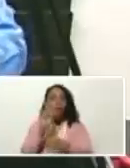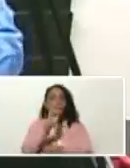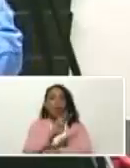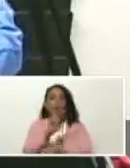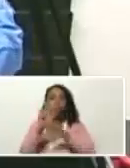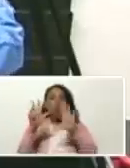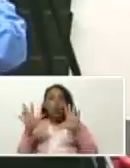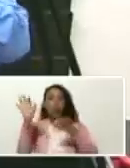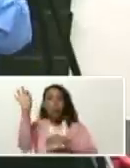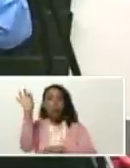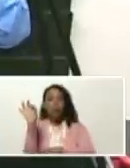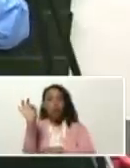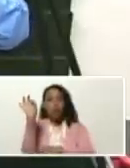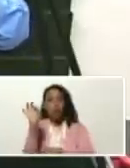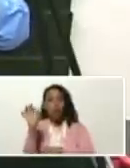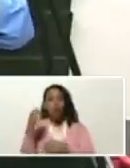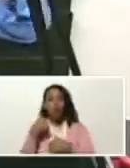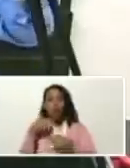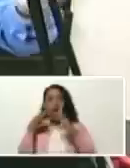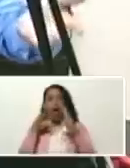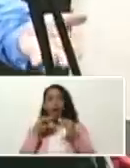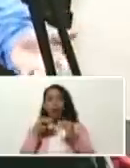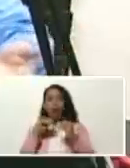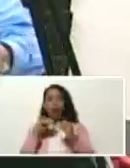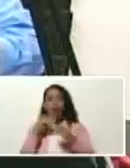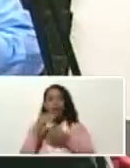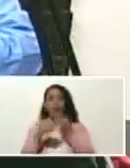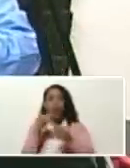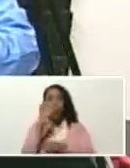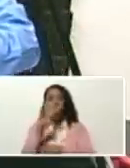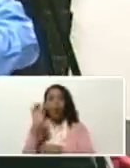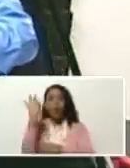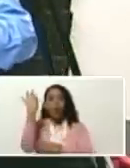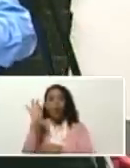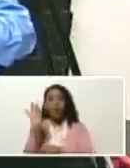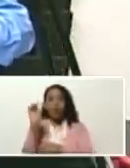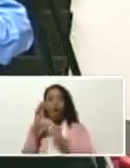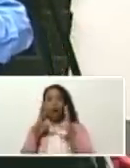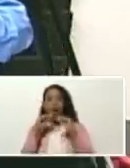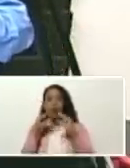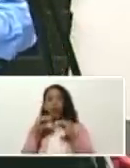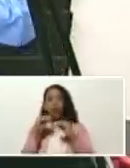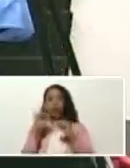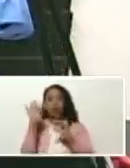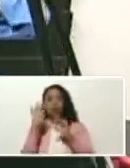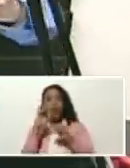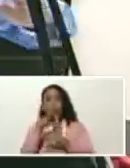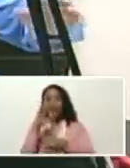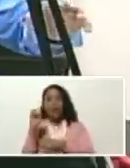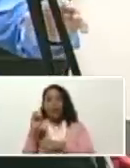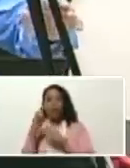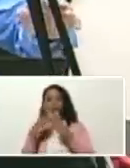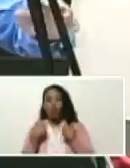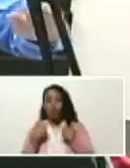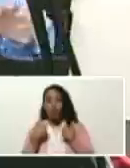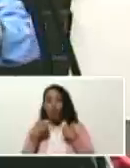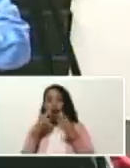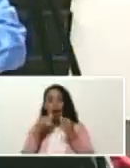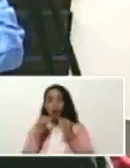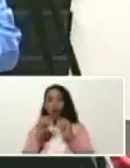28%. habló con los que sacaron 40 por ciento hablo con los que sacaron 30 habló con todo